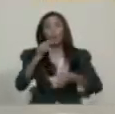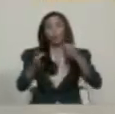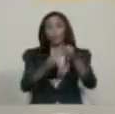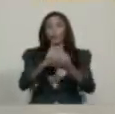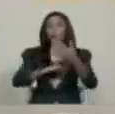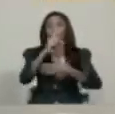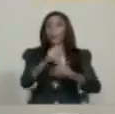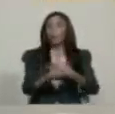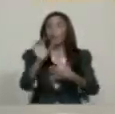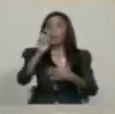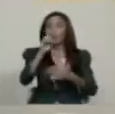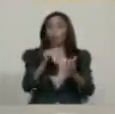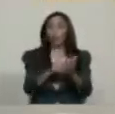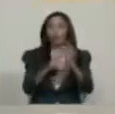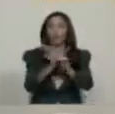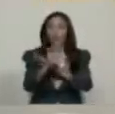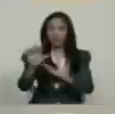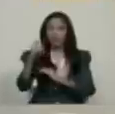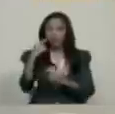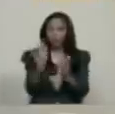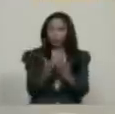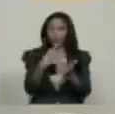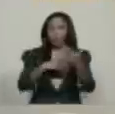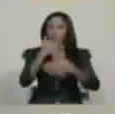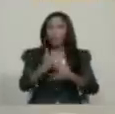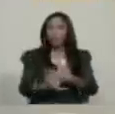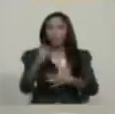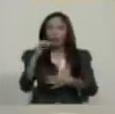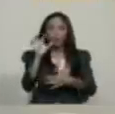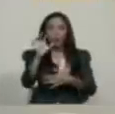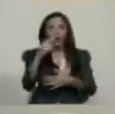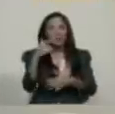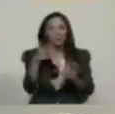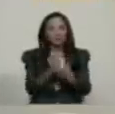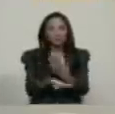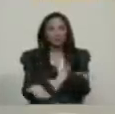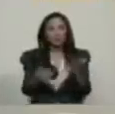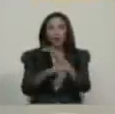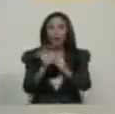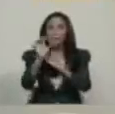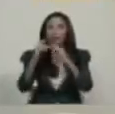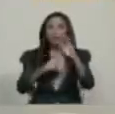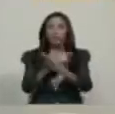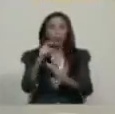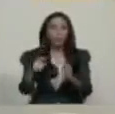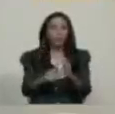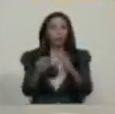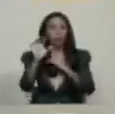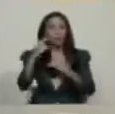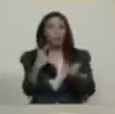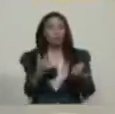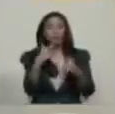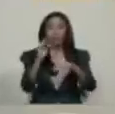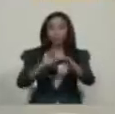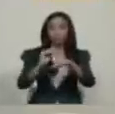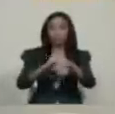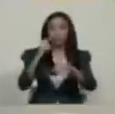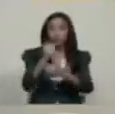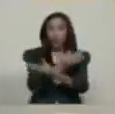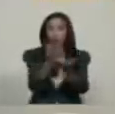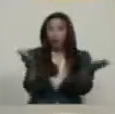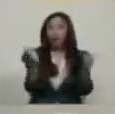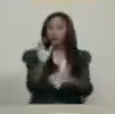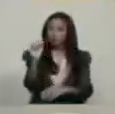2025, proyecto de patria, hablo de todo un país. Le digo a Venezuela, juntos